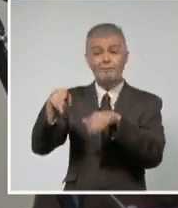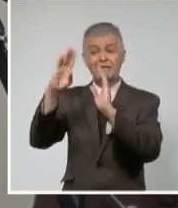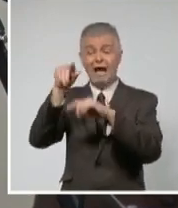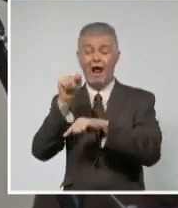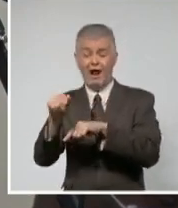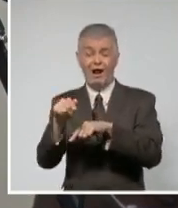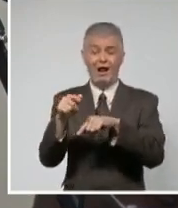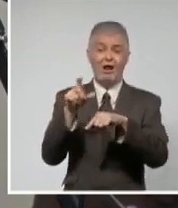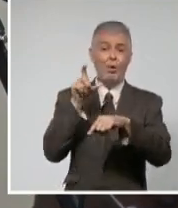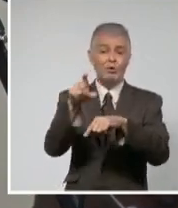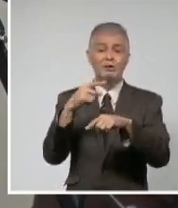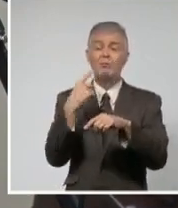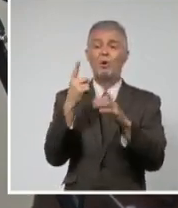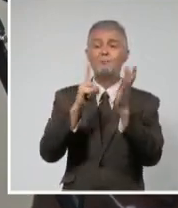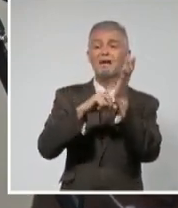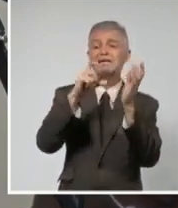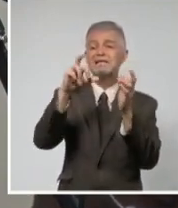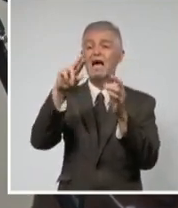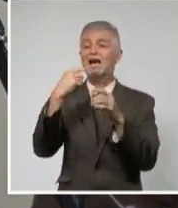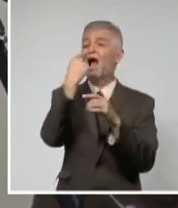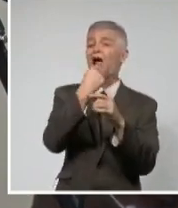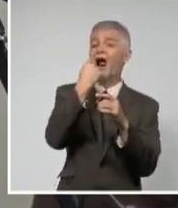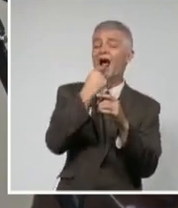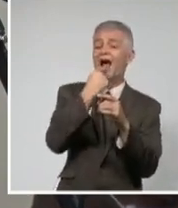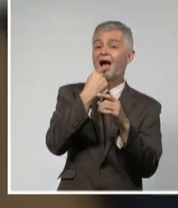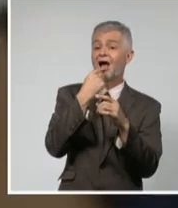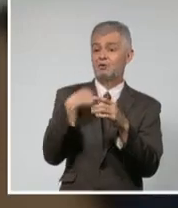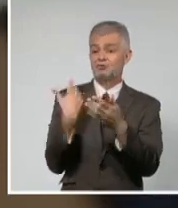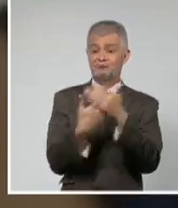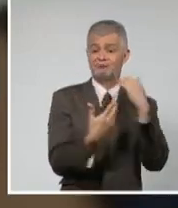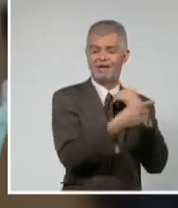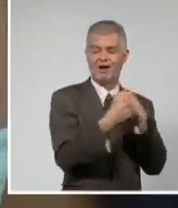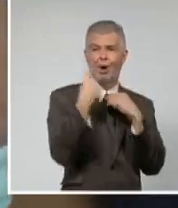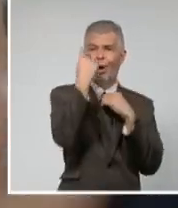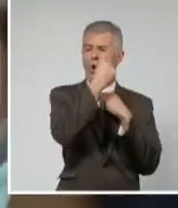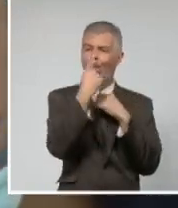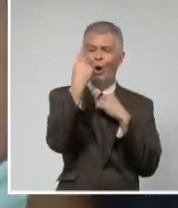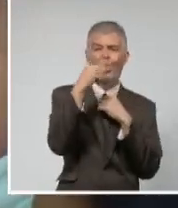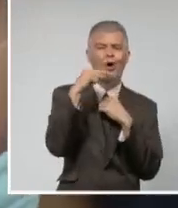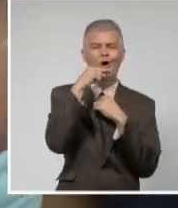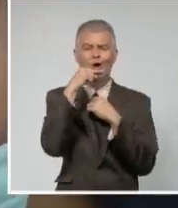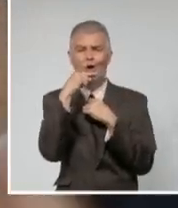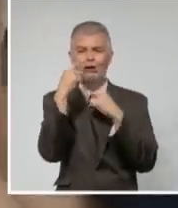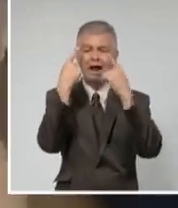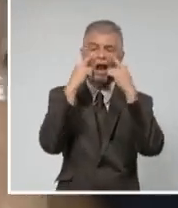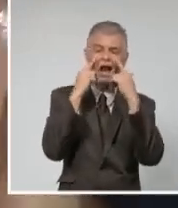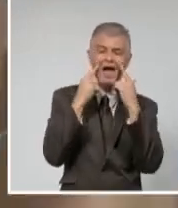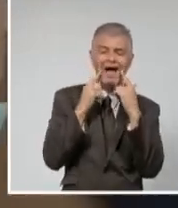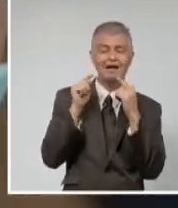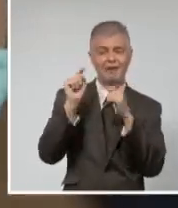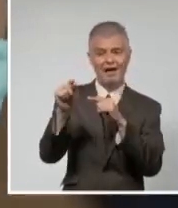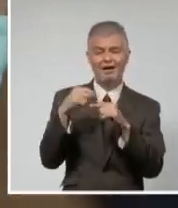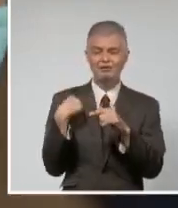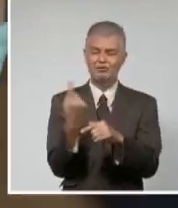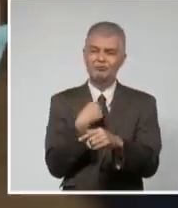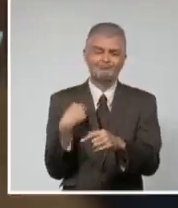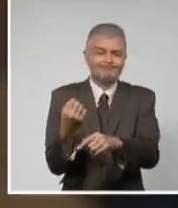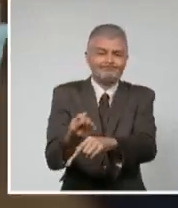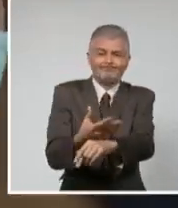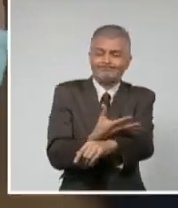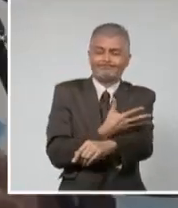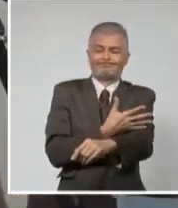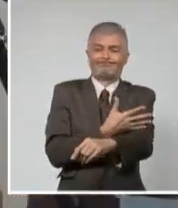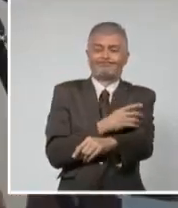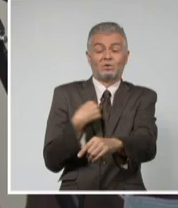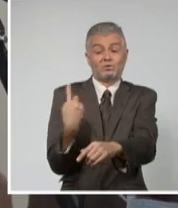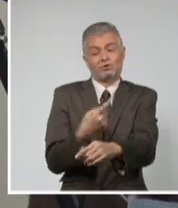PCR, al retirarnos, habían ojos rojos y lágrimas en los ojos de los italianos. Eso sí nos lloró porque le